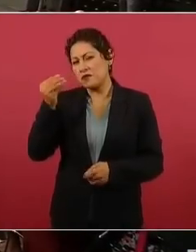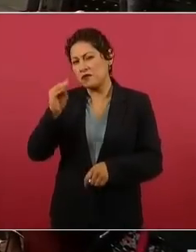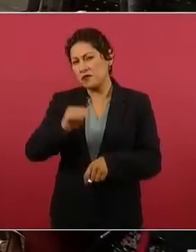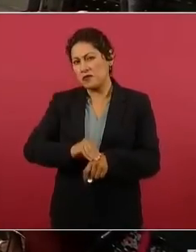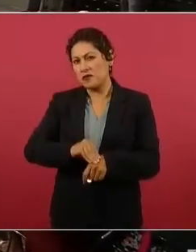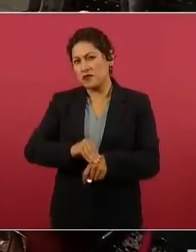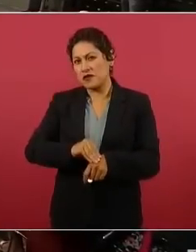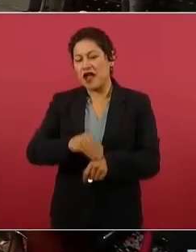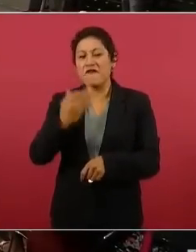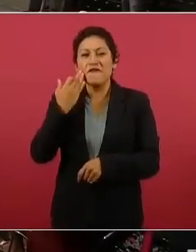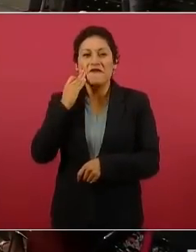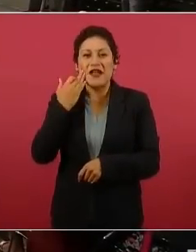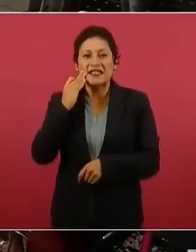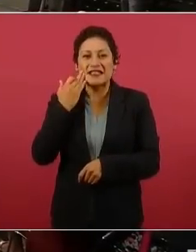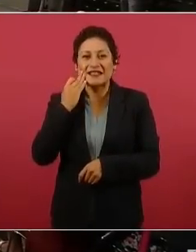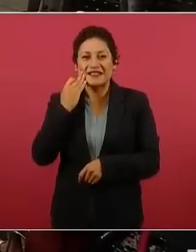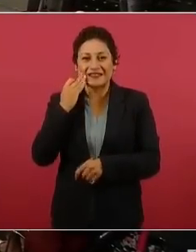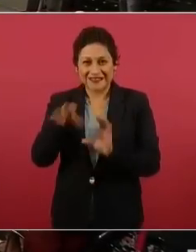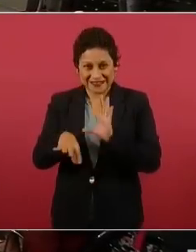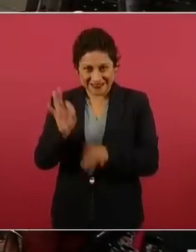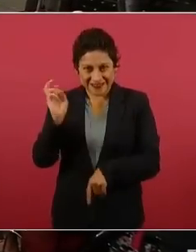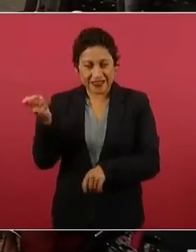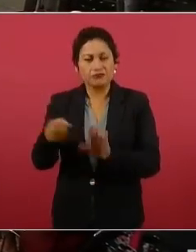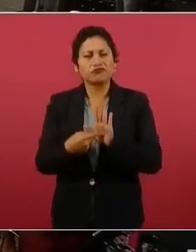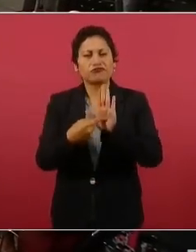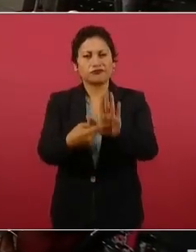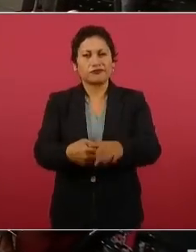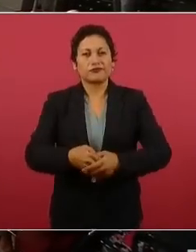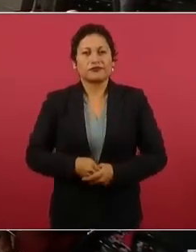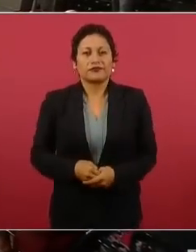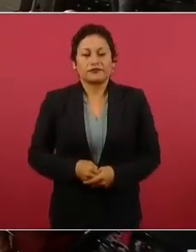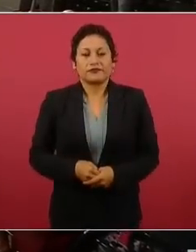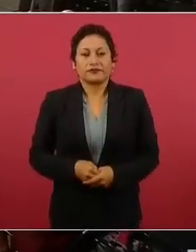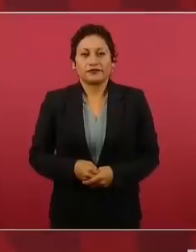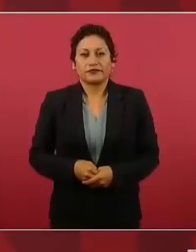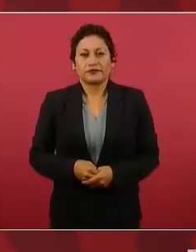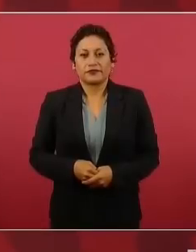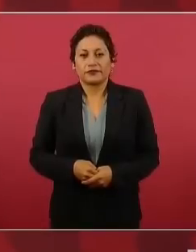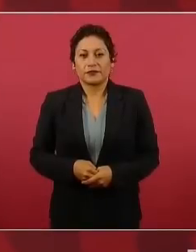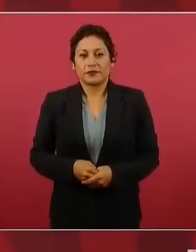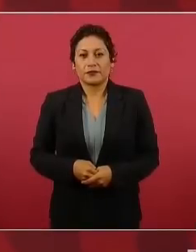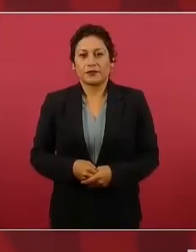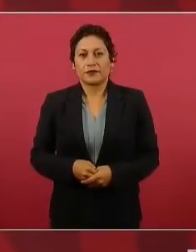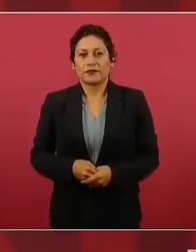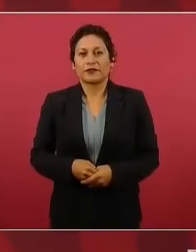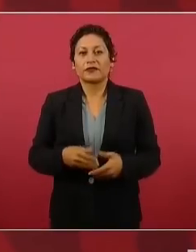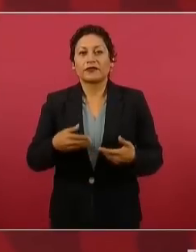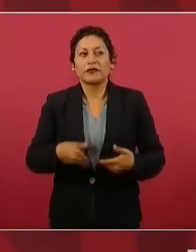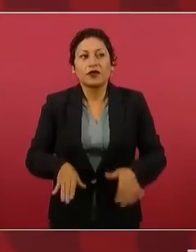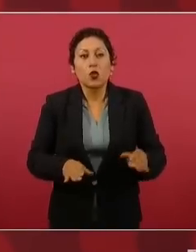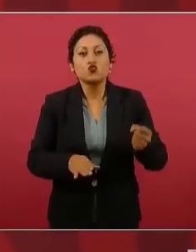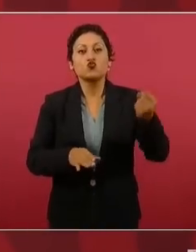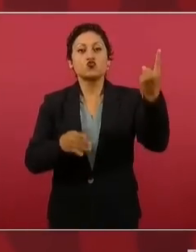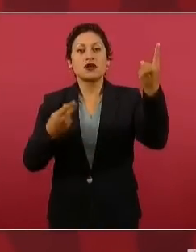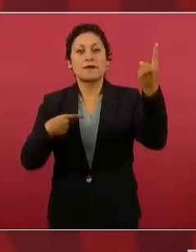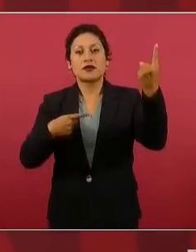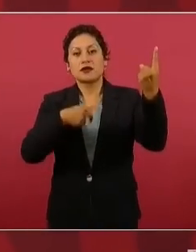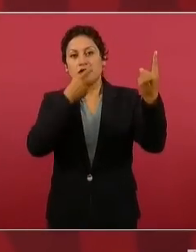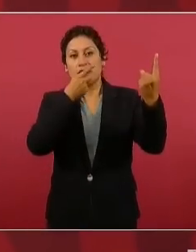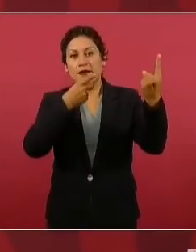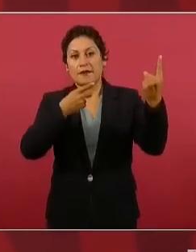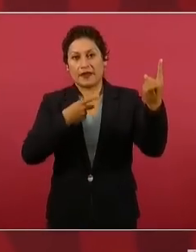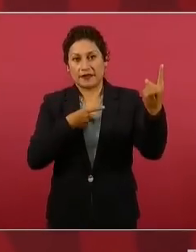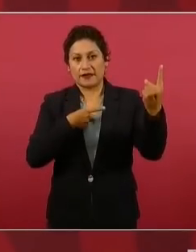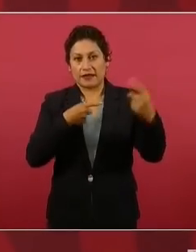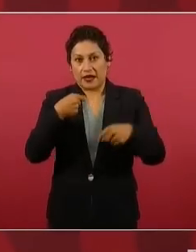El Face, dice que estaba yo más pequeño, que estoy más pequeño que Francisco y